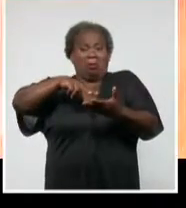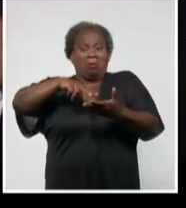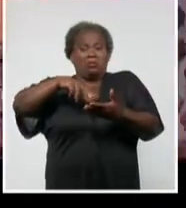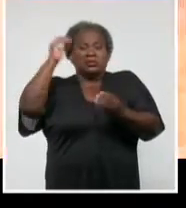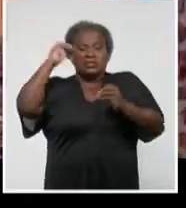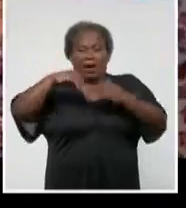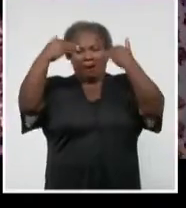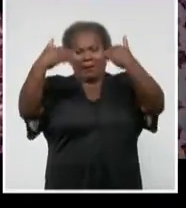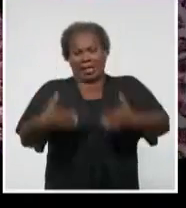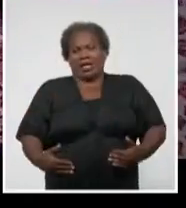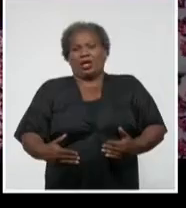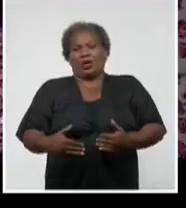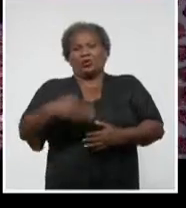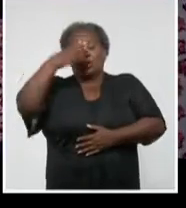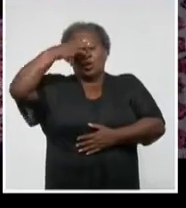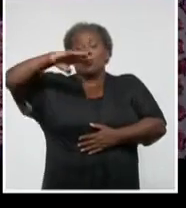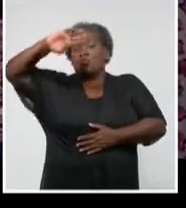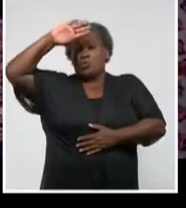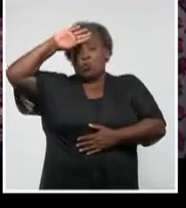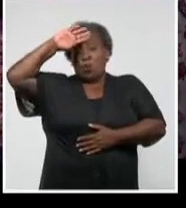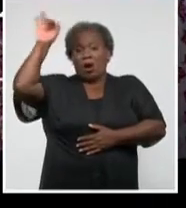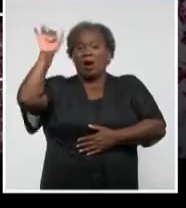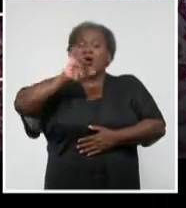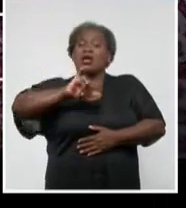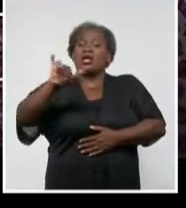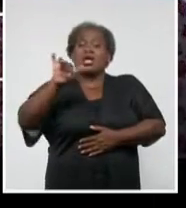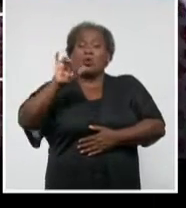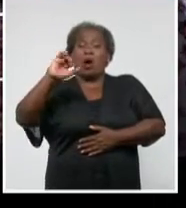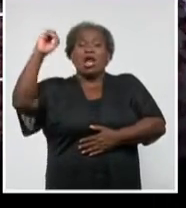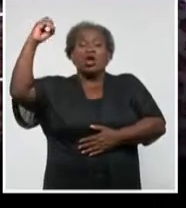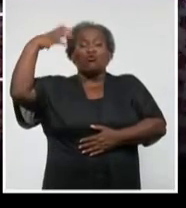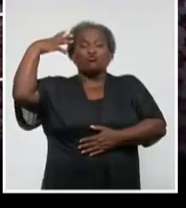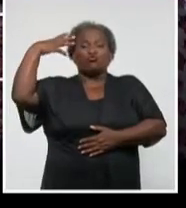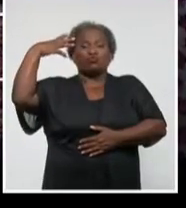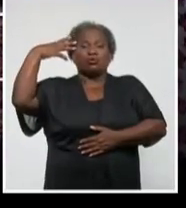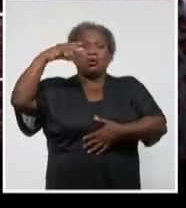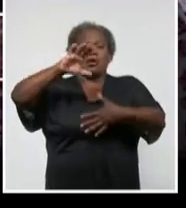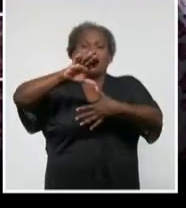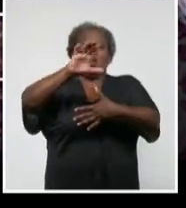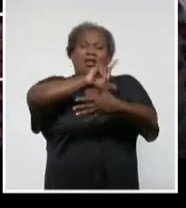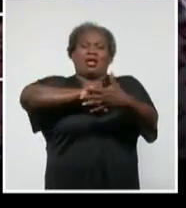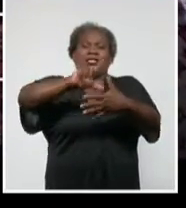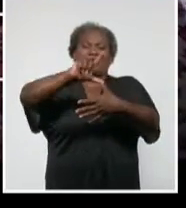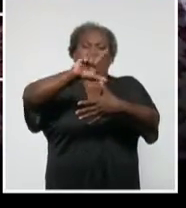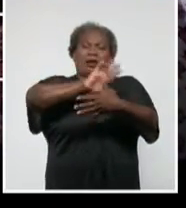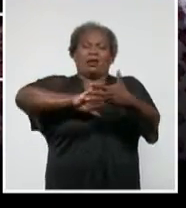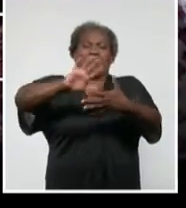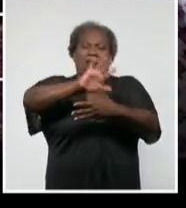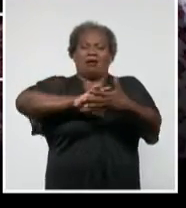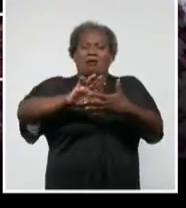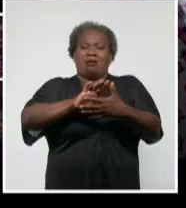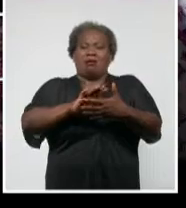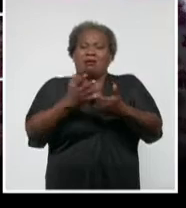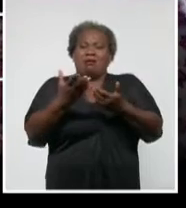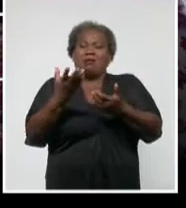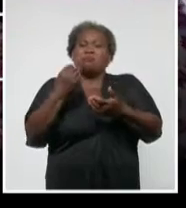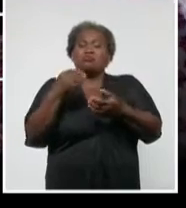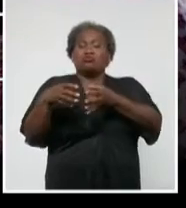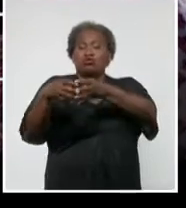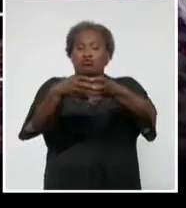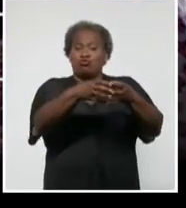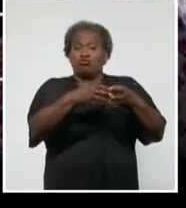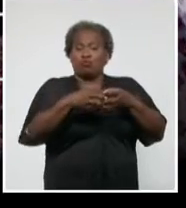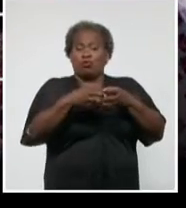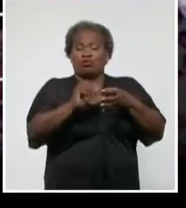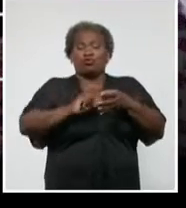reconocimiento. Cuba sigue siendo el faro para toda Latinoamérica. muchos movimientos, organizaciones